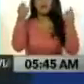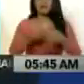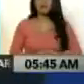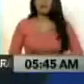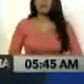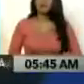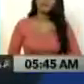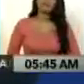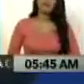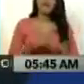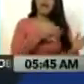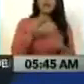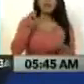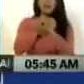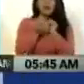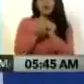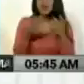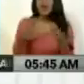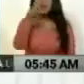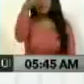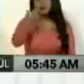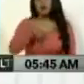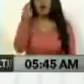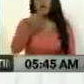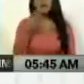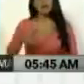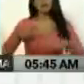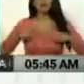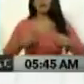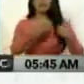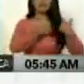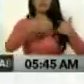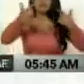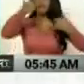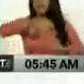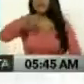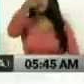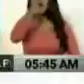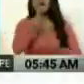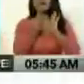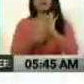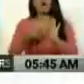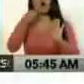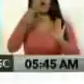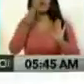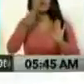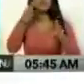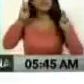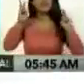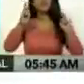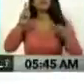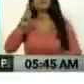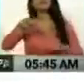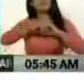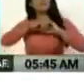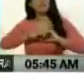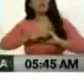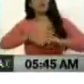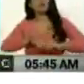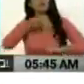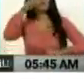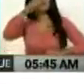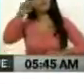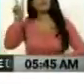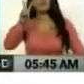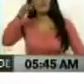materia deportiva, jóvenes asumirán protagonismo en campaña nacional Venezuela Corazón Indestructible, justamente como parte de esta campaña. Desde